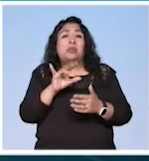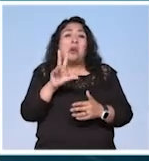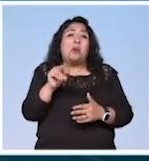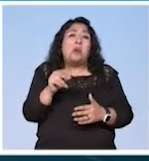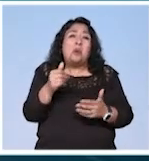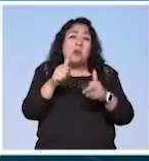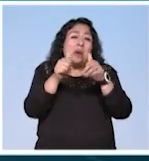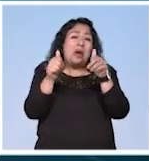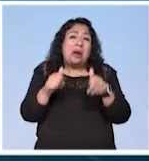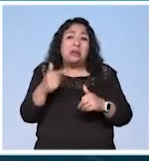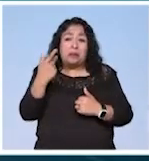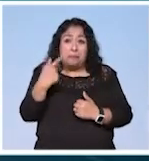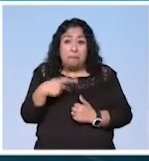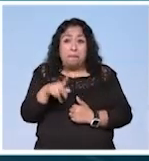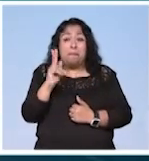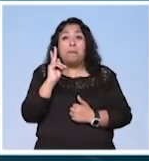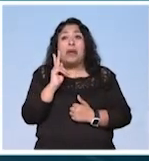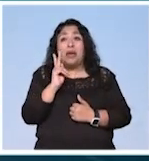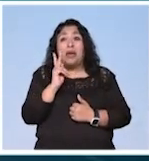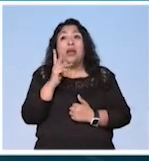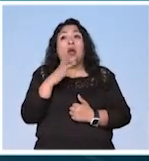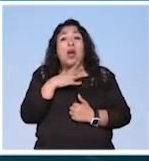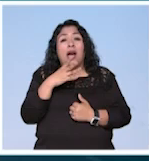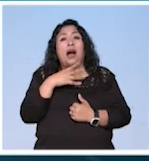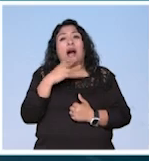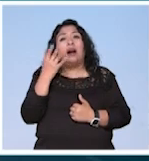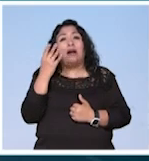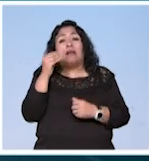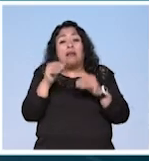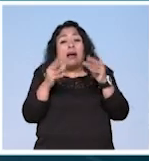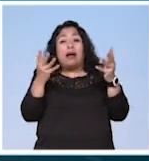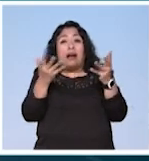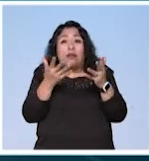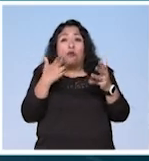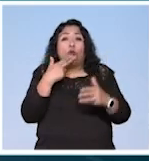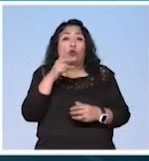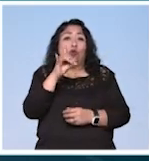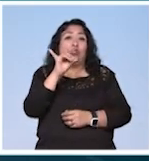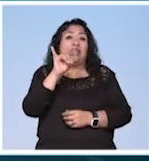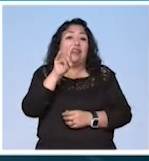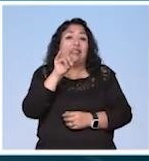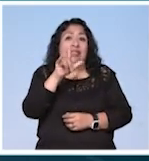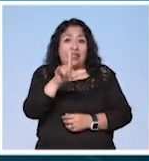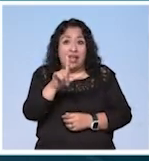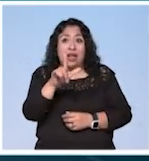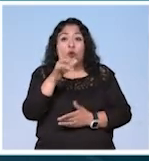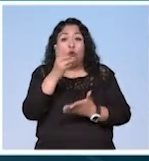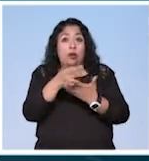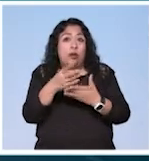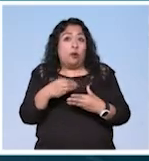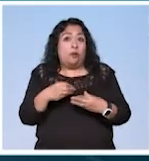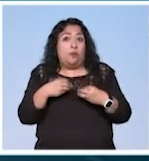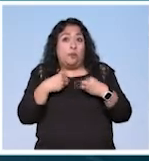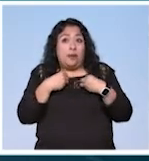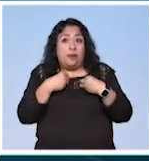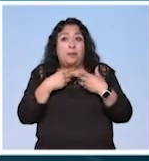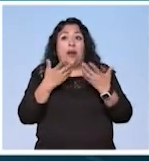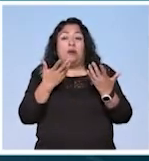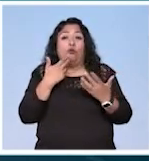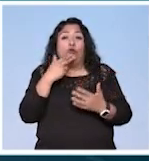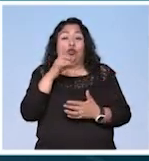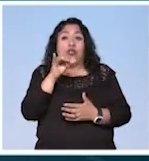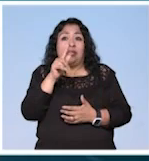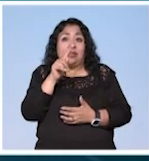valgan la pena artísticamente pero el hecho de que estén creadas sean nativas digitales y que solo vivan en un ambiente